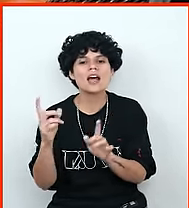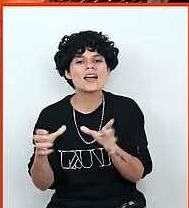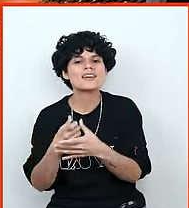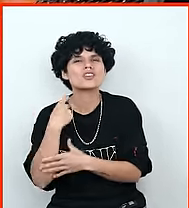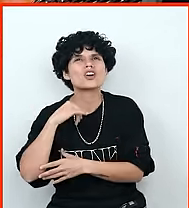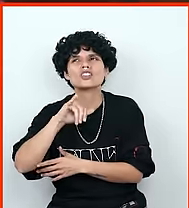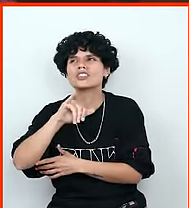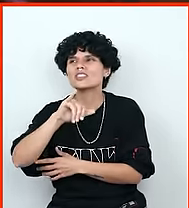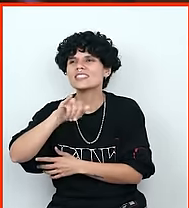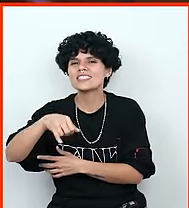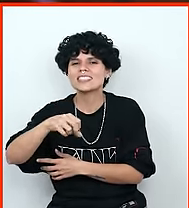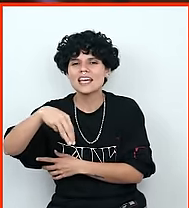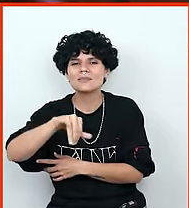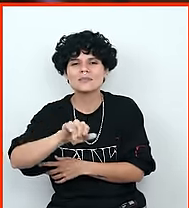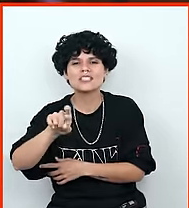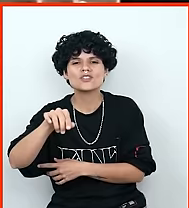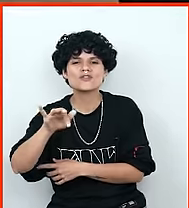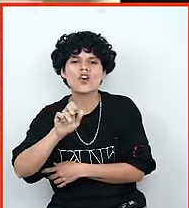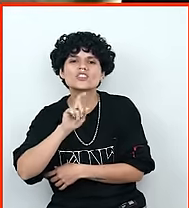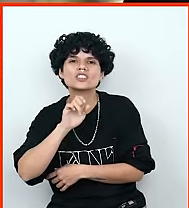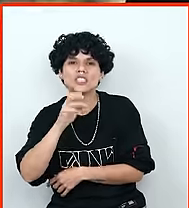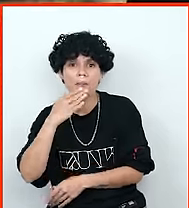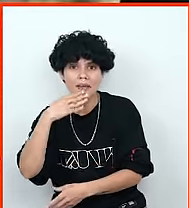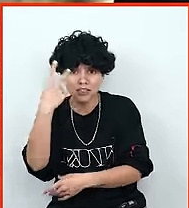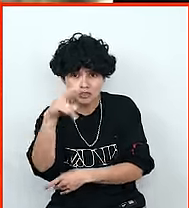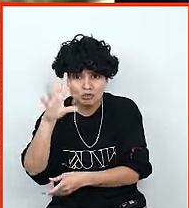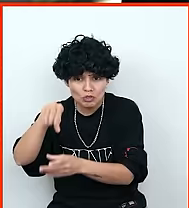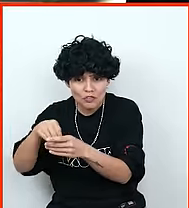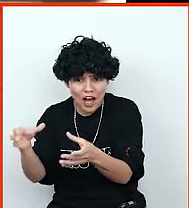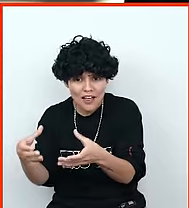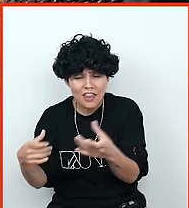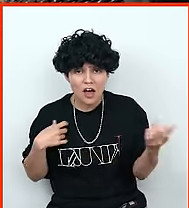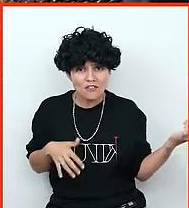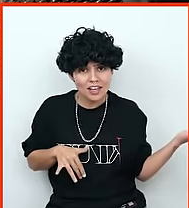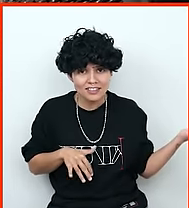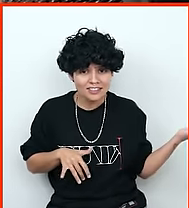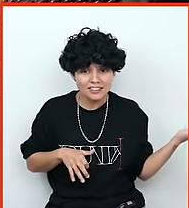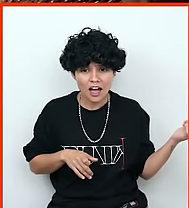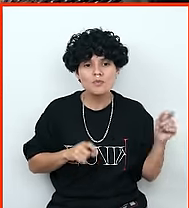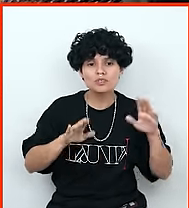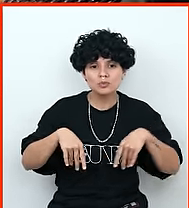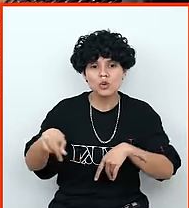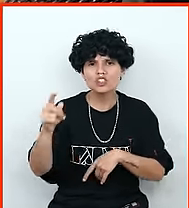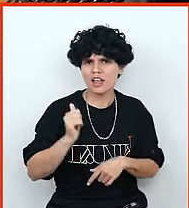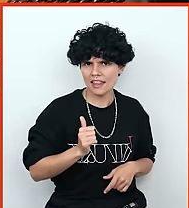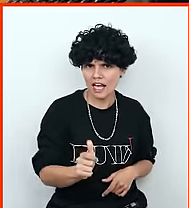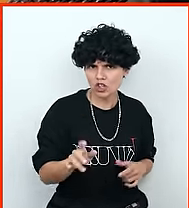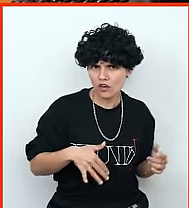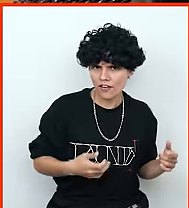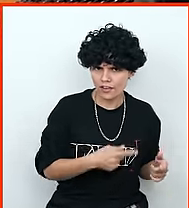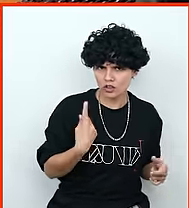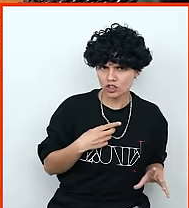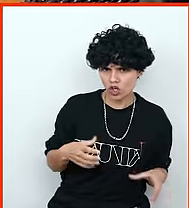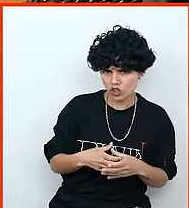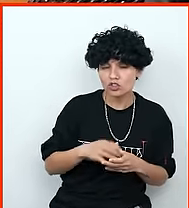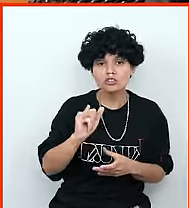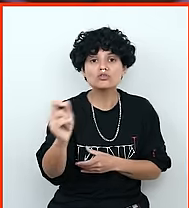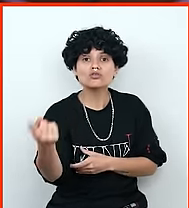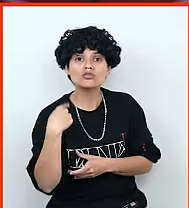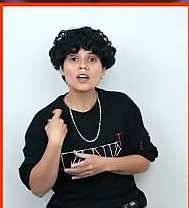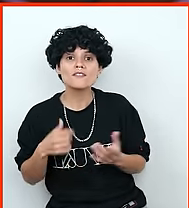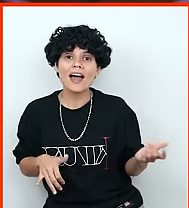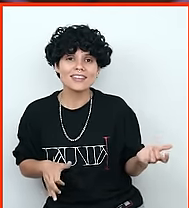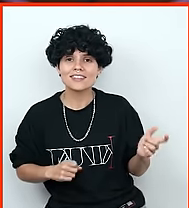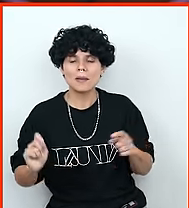primeros miembros, el James Foster, que era tocaba en tu banda, el Sin Dios Ni Ley, sí, el bajista gringo, se fue a California. Sí, el director de la banda, po. Él fue uno